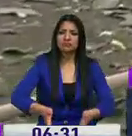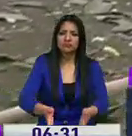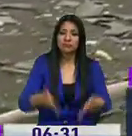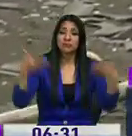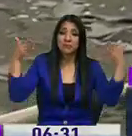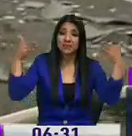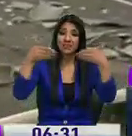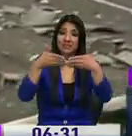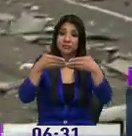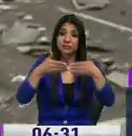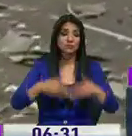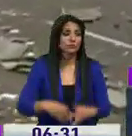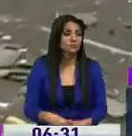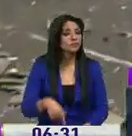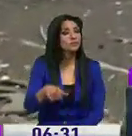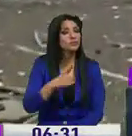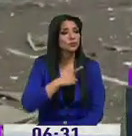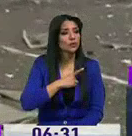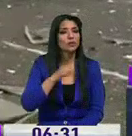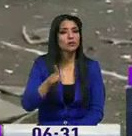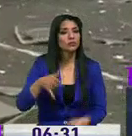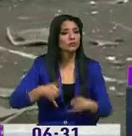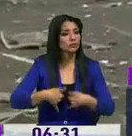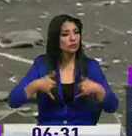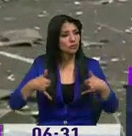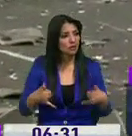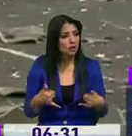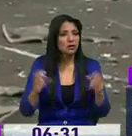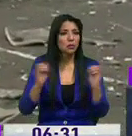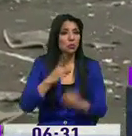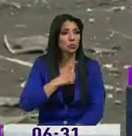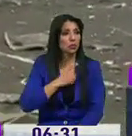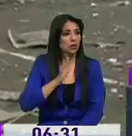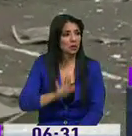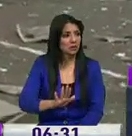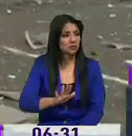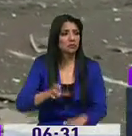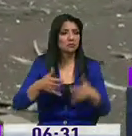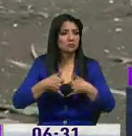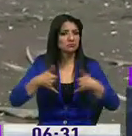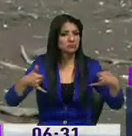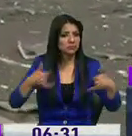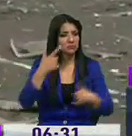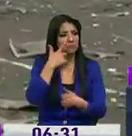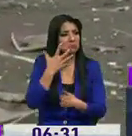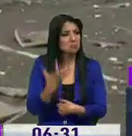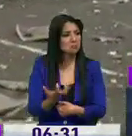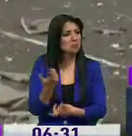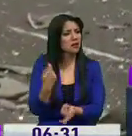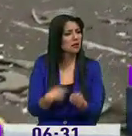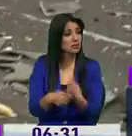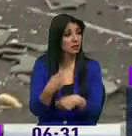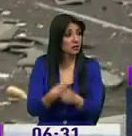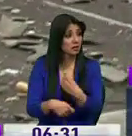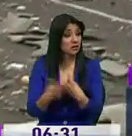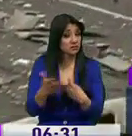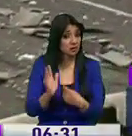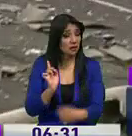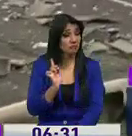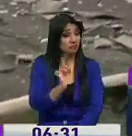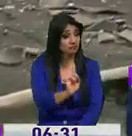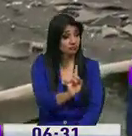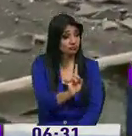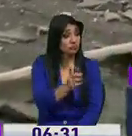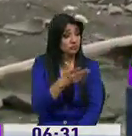y en cuanto al dueño del inmueble o tal vez los propietarios de la panadería ya se han acercado al lugar y ya pudieron tener contacto con